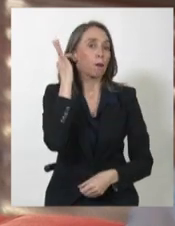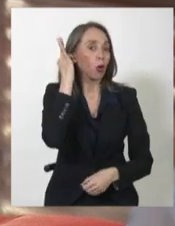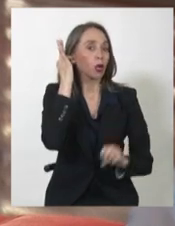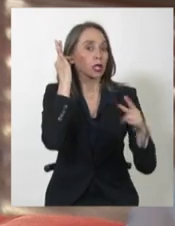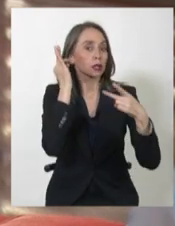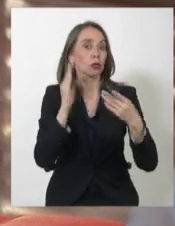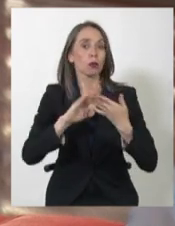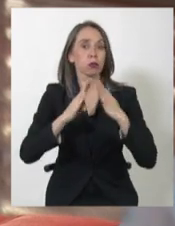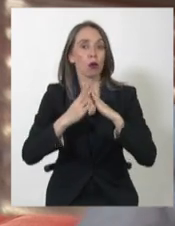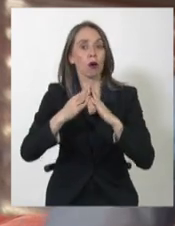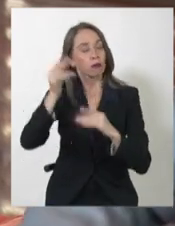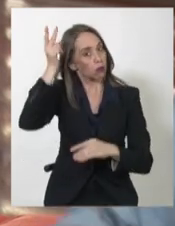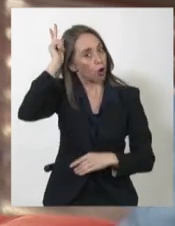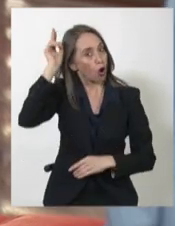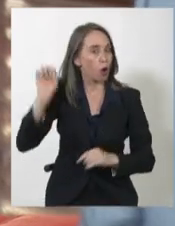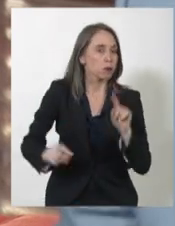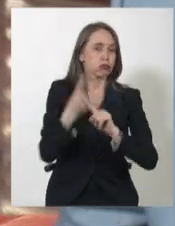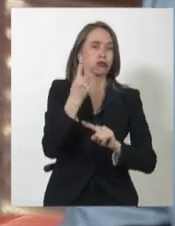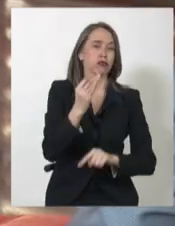los pueblos originarios.